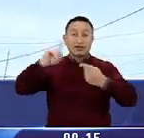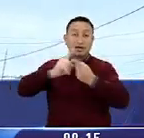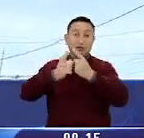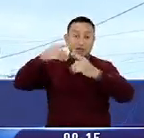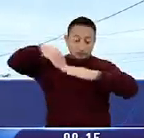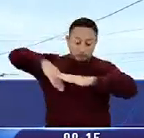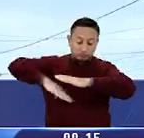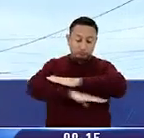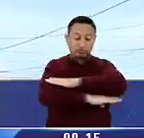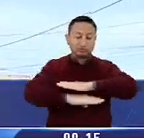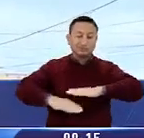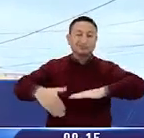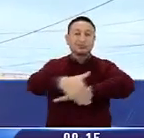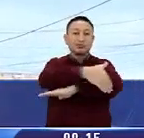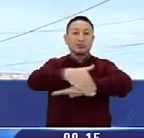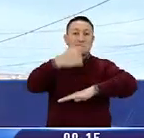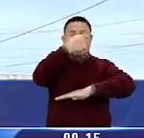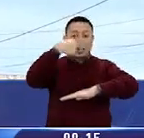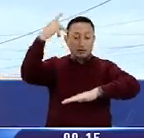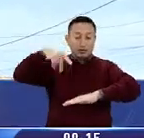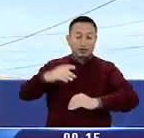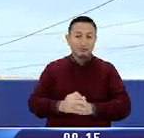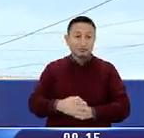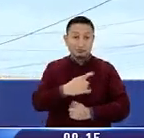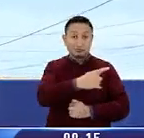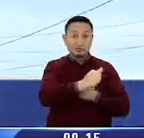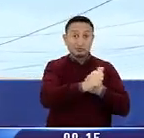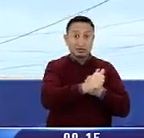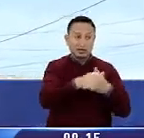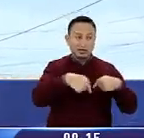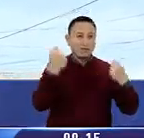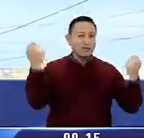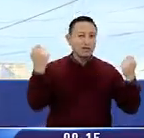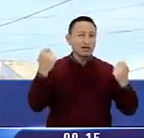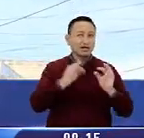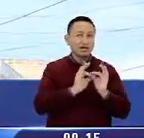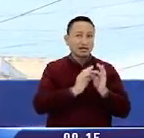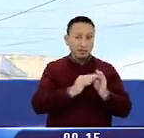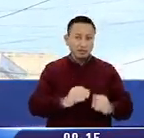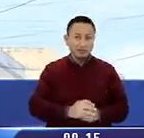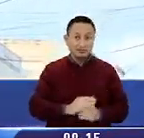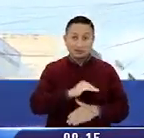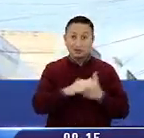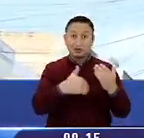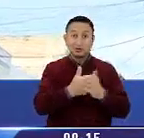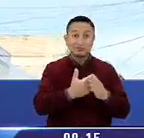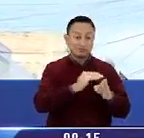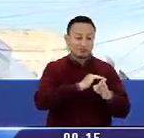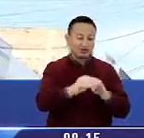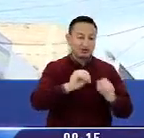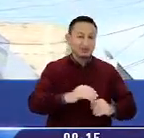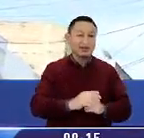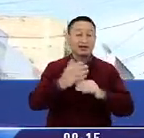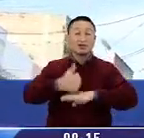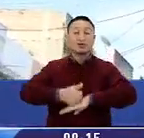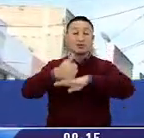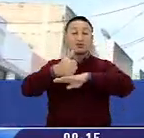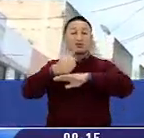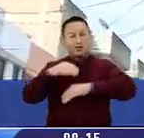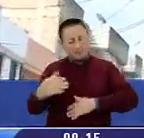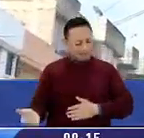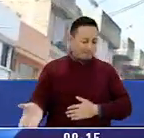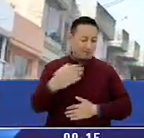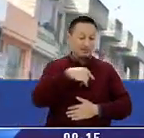calle Carapungo. Se vienen ya las fiestas de Calderón, así que todos están invitados, ya nos decían las autoridades, pues